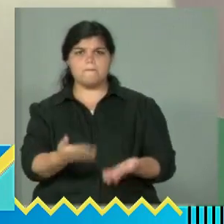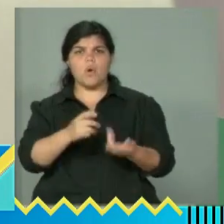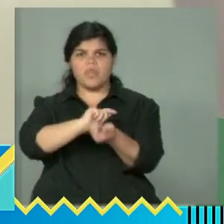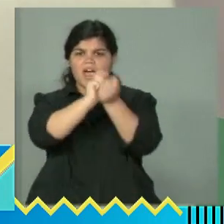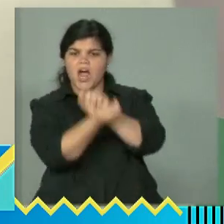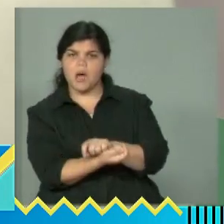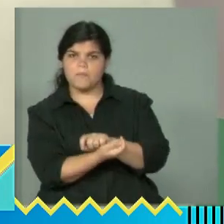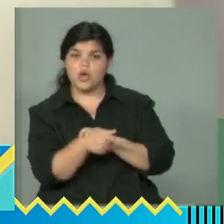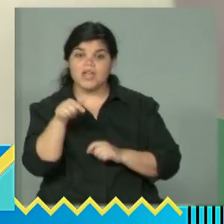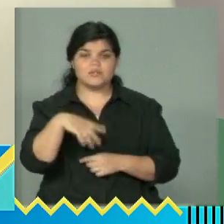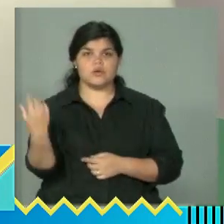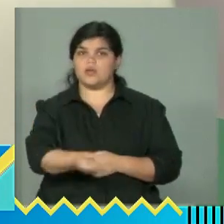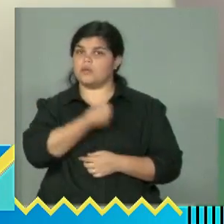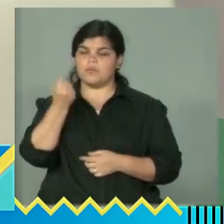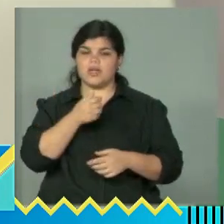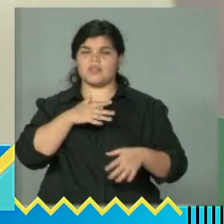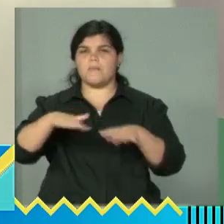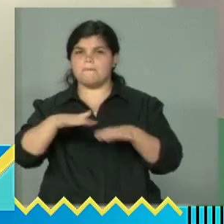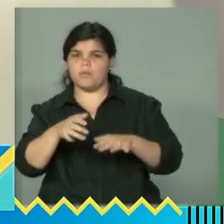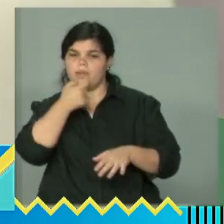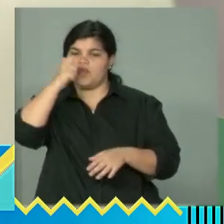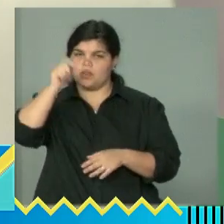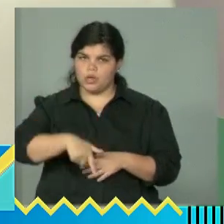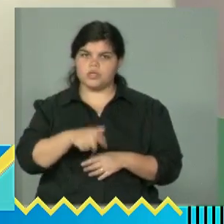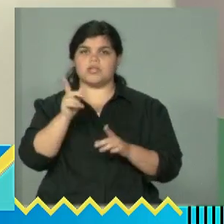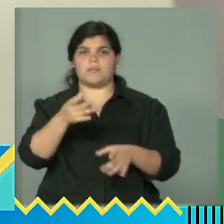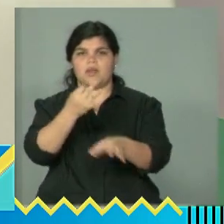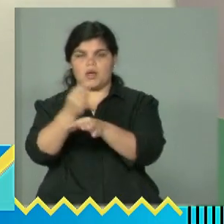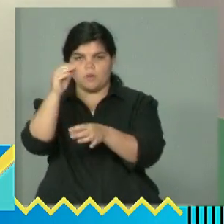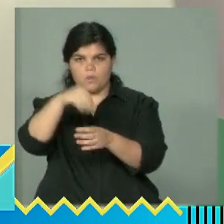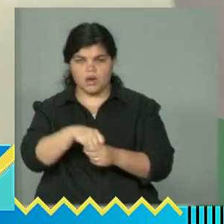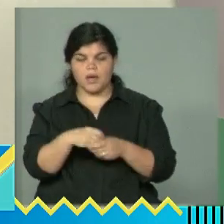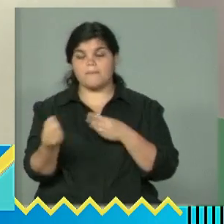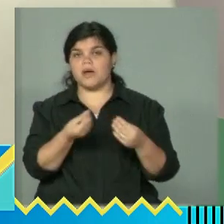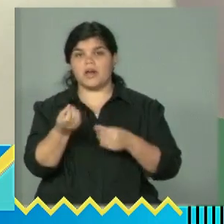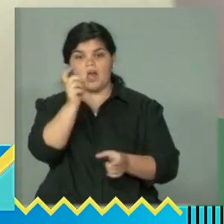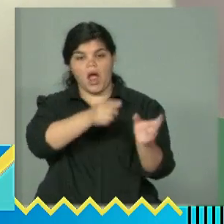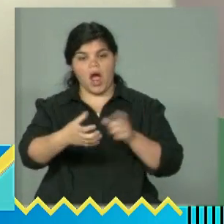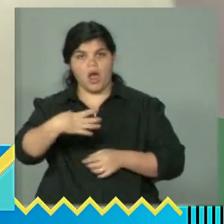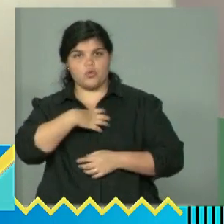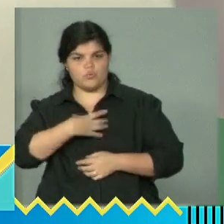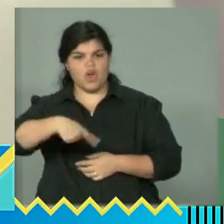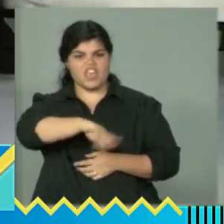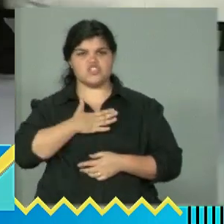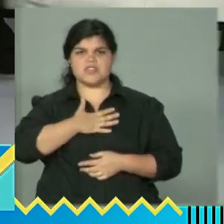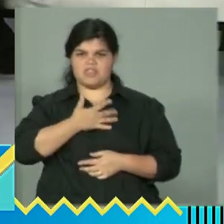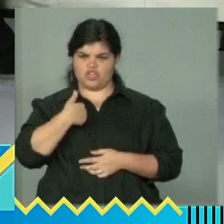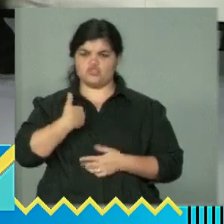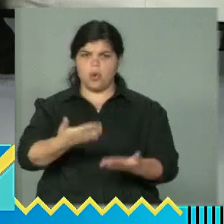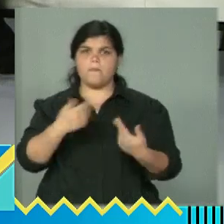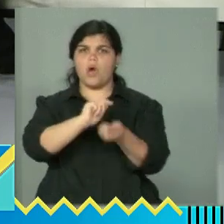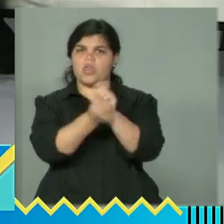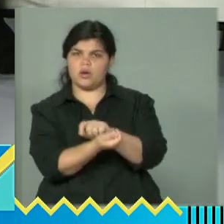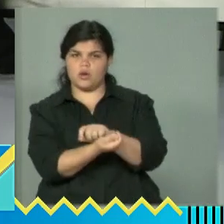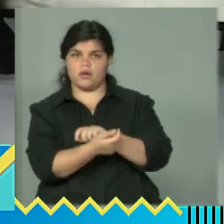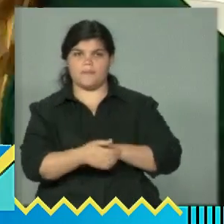importante que existan estos movimientos en la provincia, en las escuelas, para que los chicos se sientan que ellos pueden generar los cambios realmente.